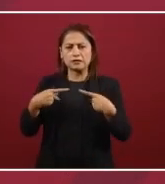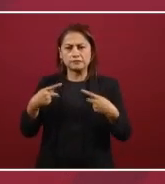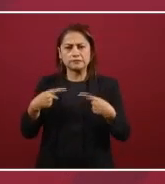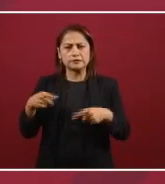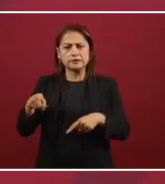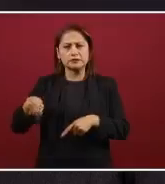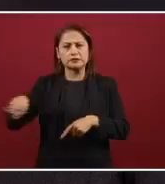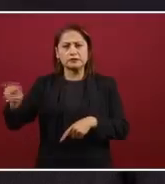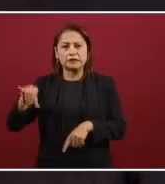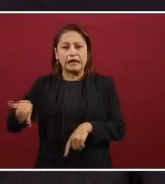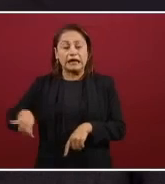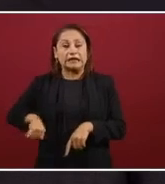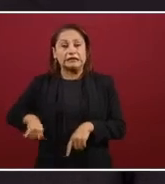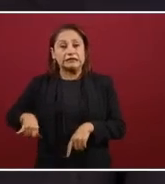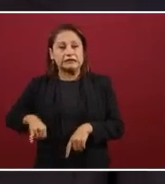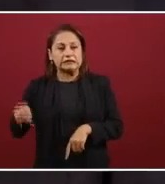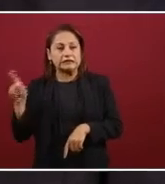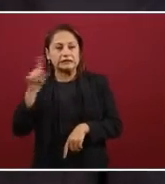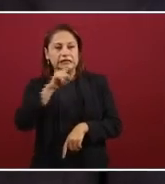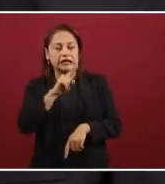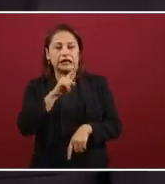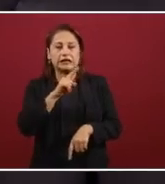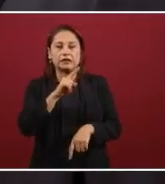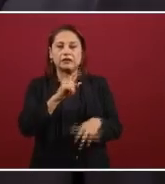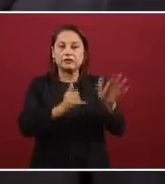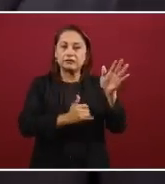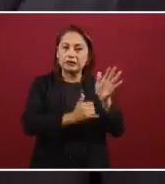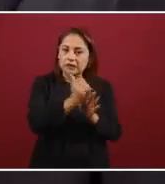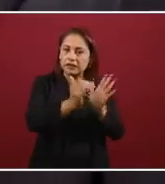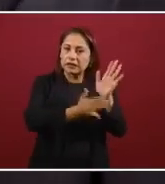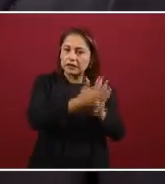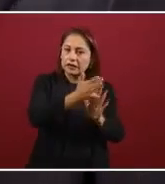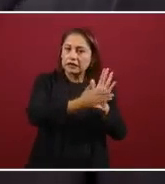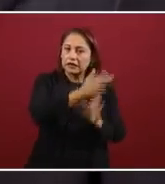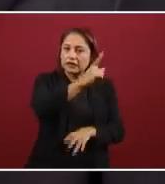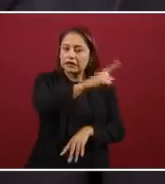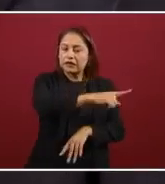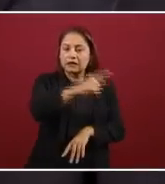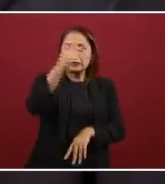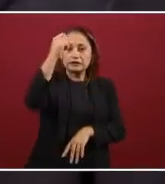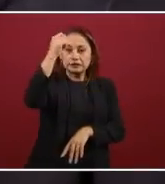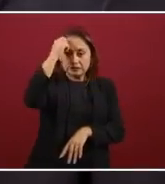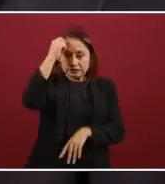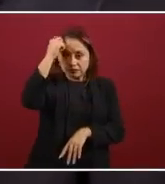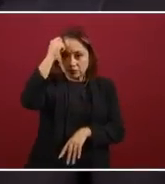del aeropuerto de Texcoco, de entender que nos hace falta